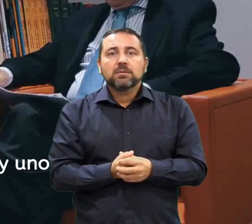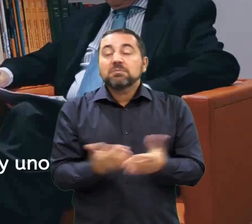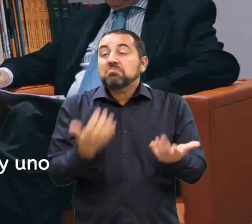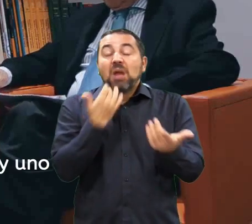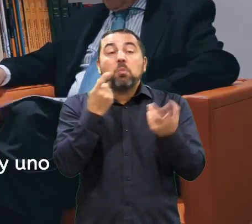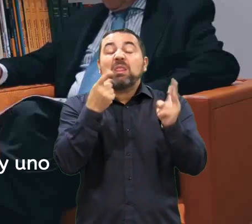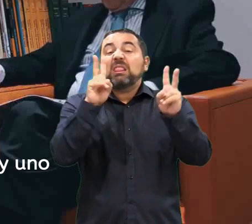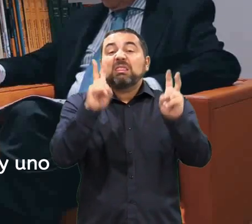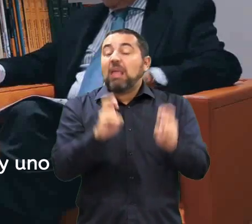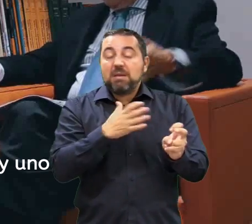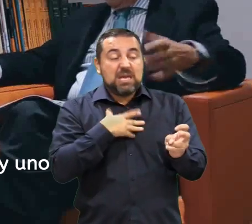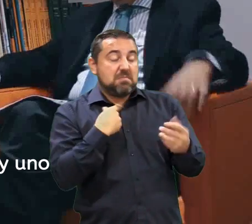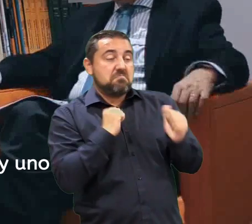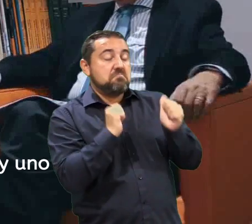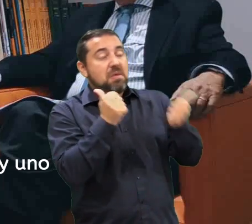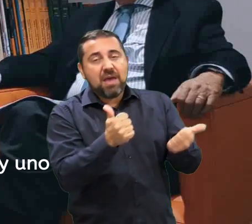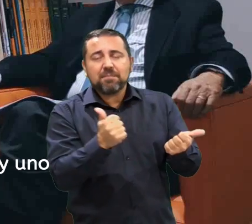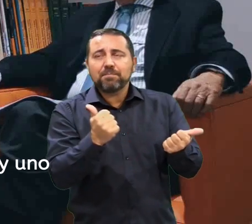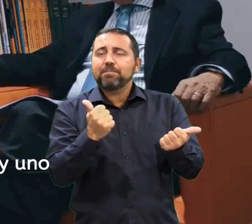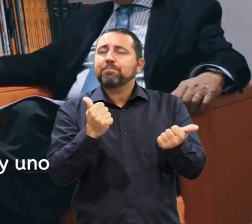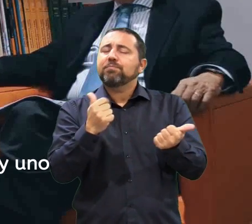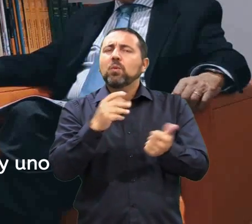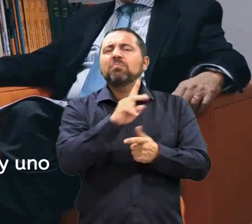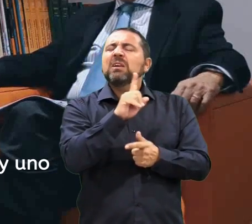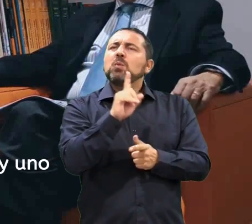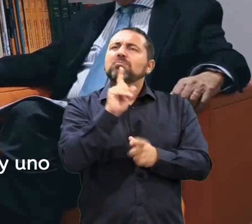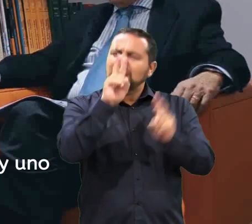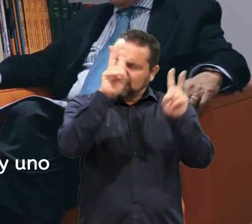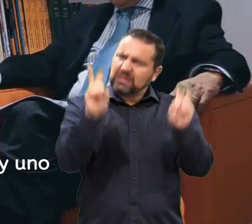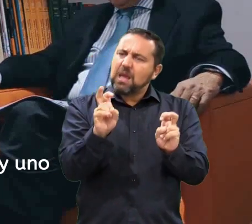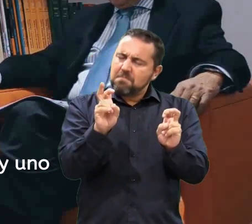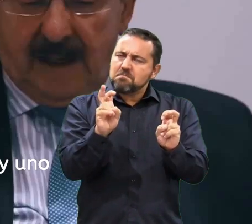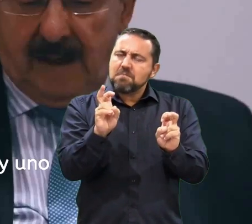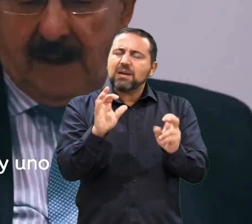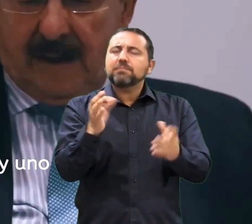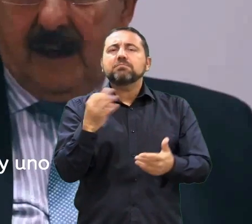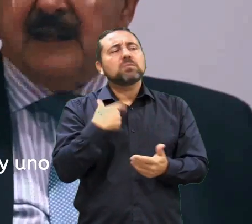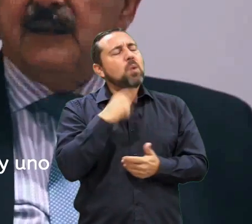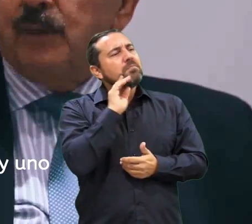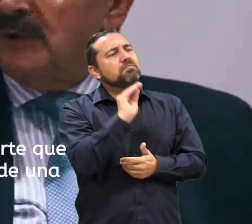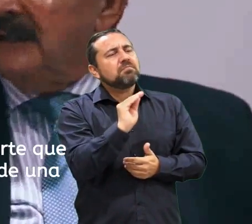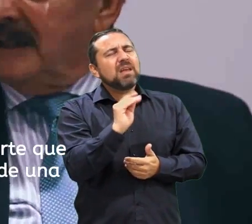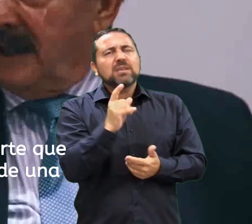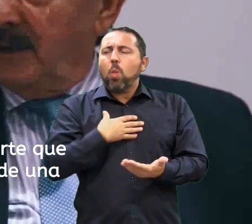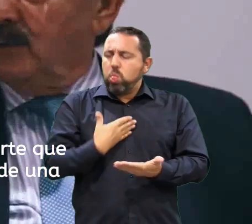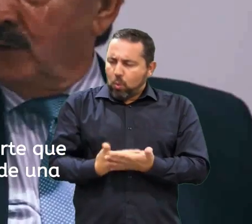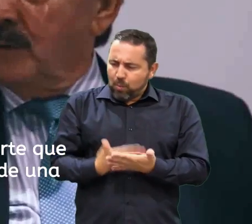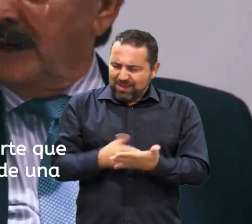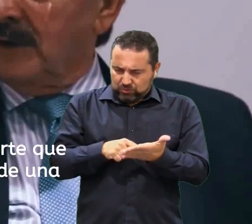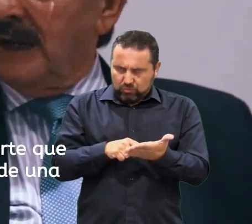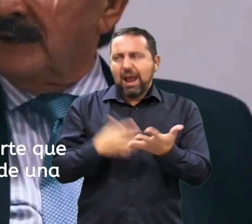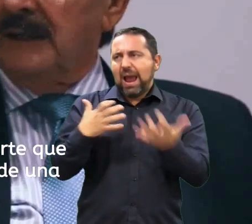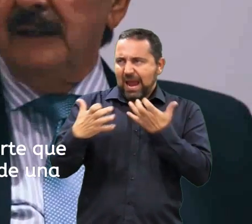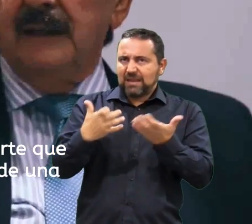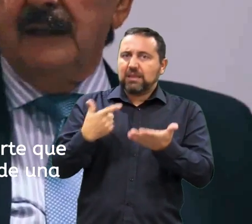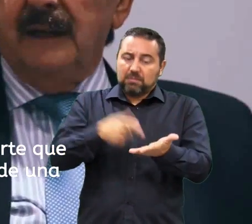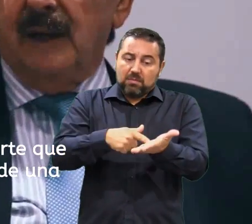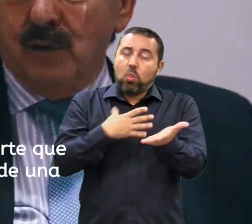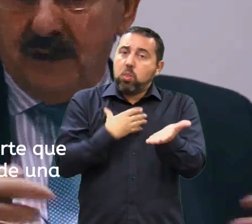Y por empezar por algún tema, siempre hay uno muy recurrente y es que es importante tener un documento de